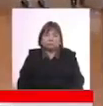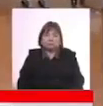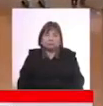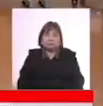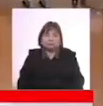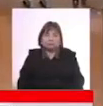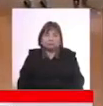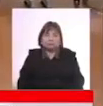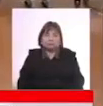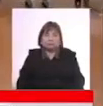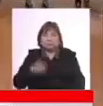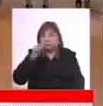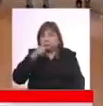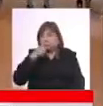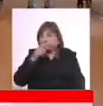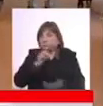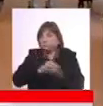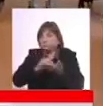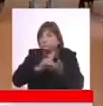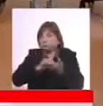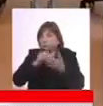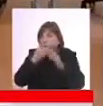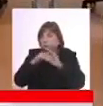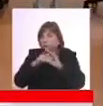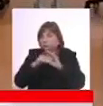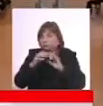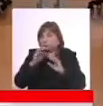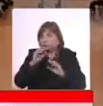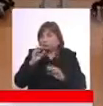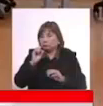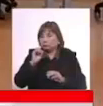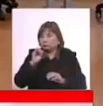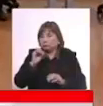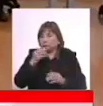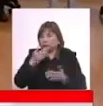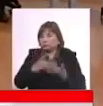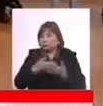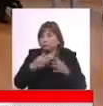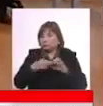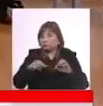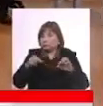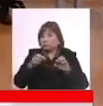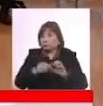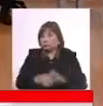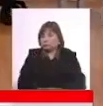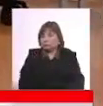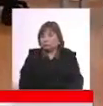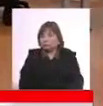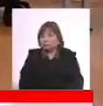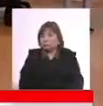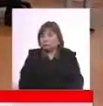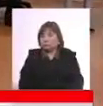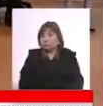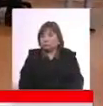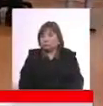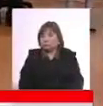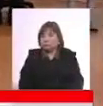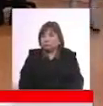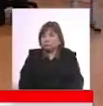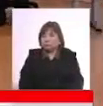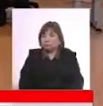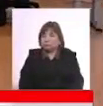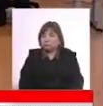No, será remitido por escrito para evaluación de la comisión y su atención ya en el pleno. De acuerdo, señor